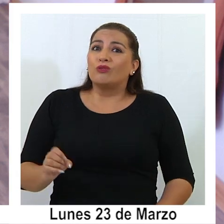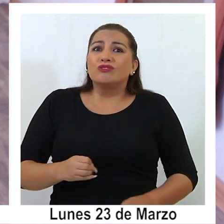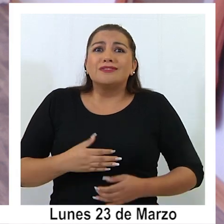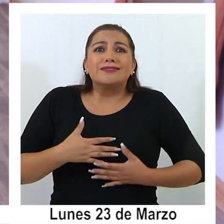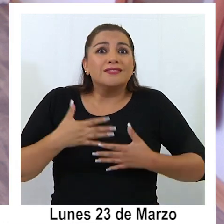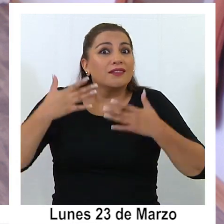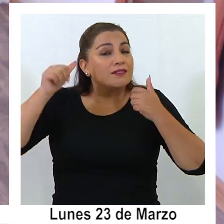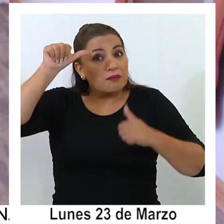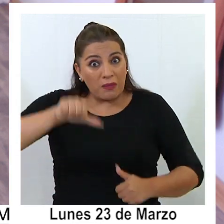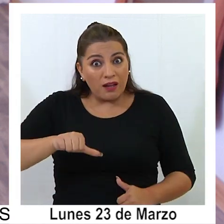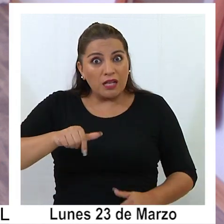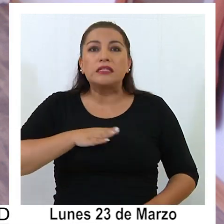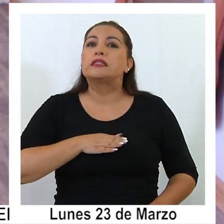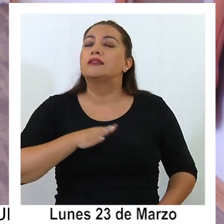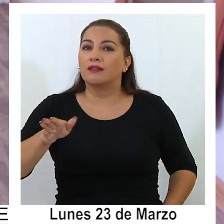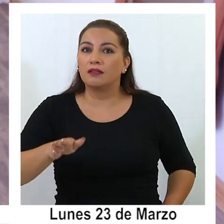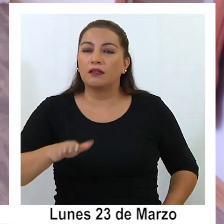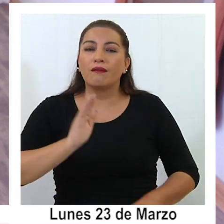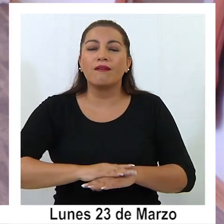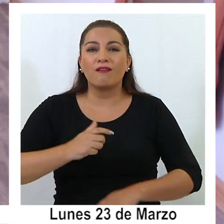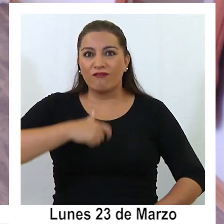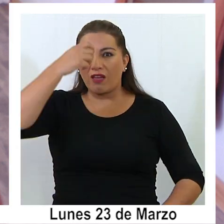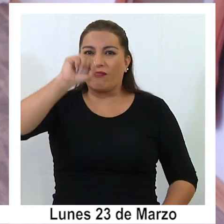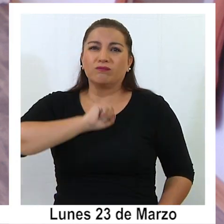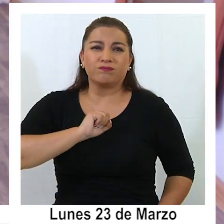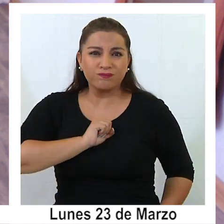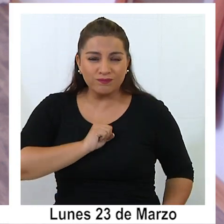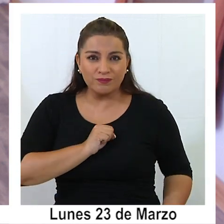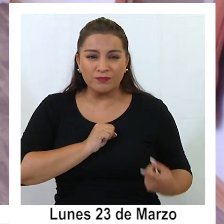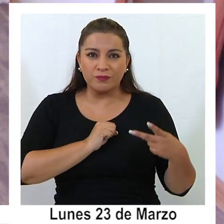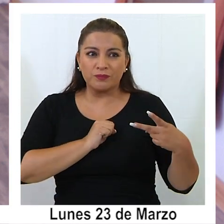tengan síntomas, fiebre, tos.